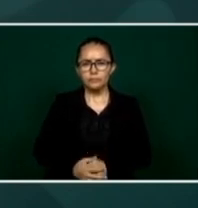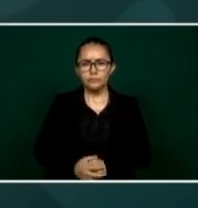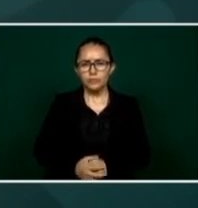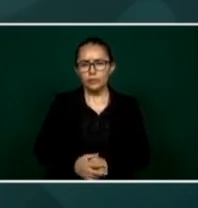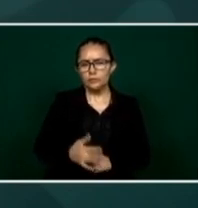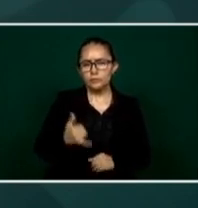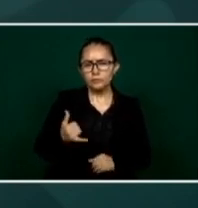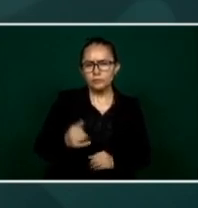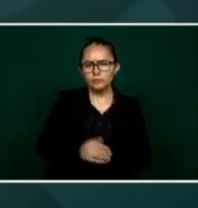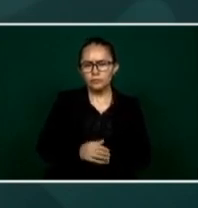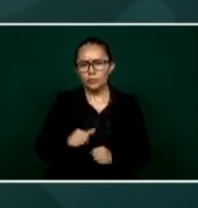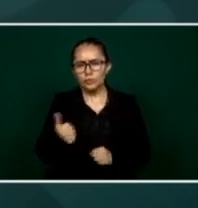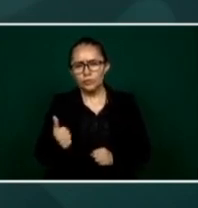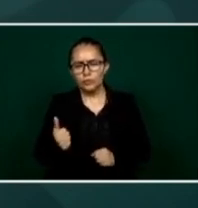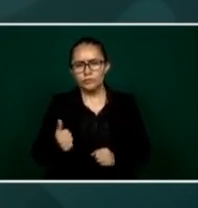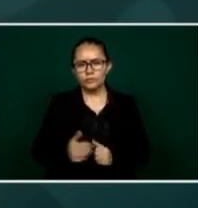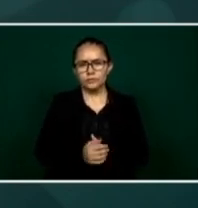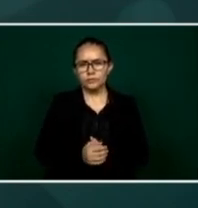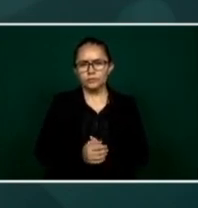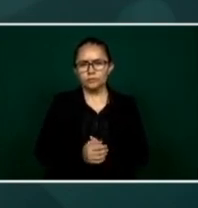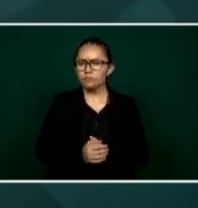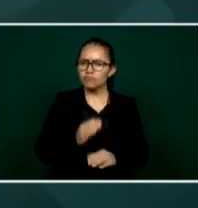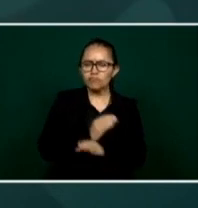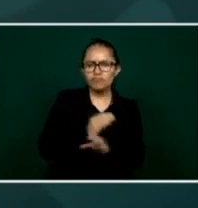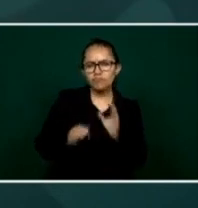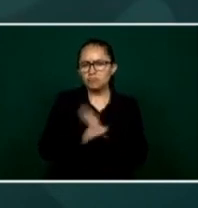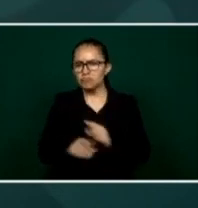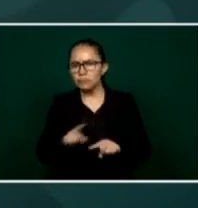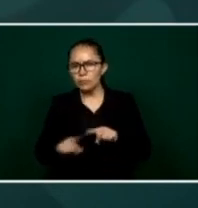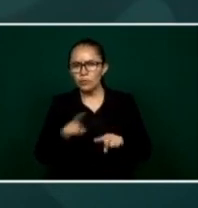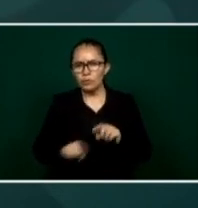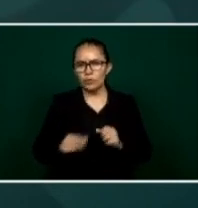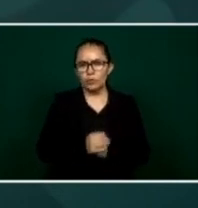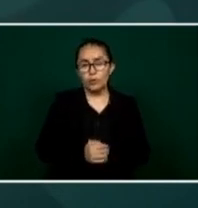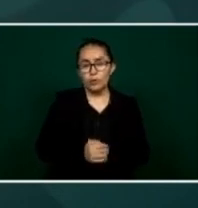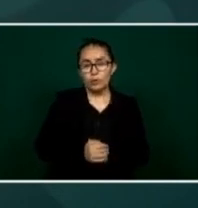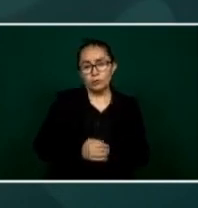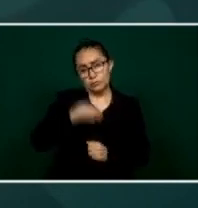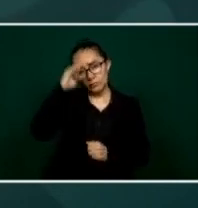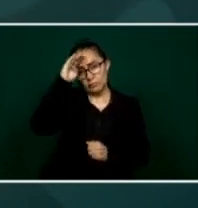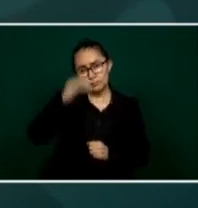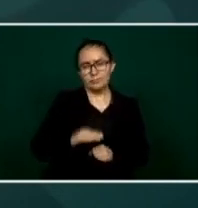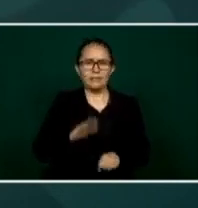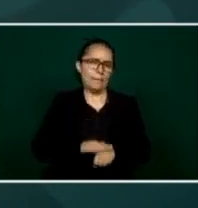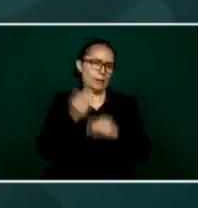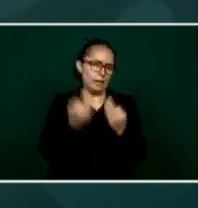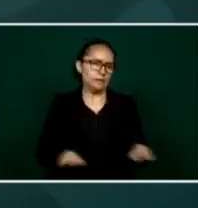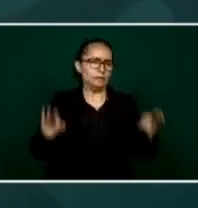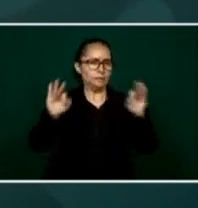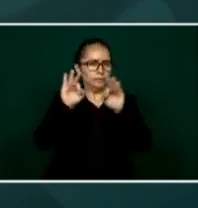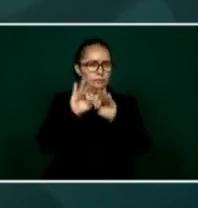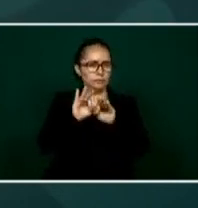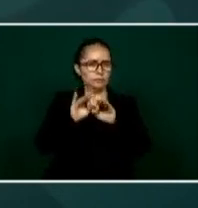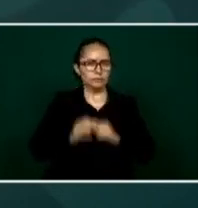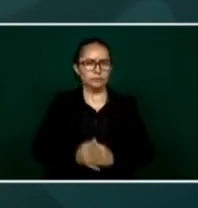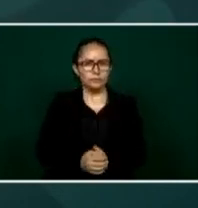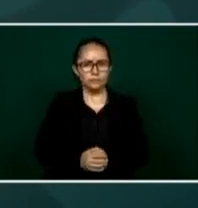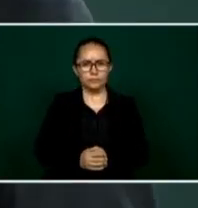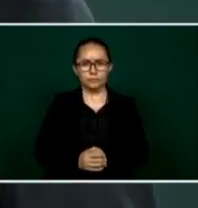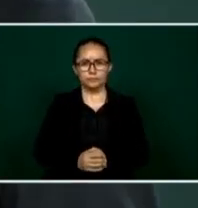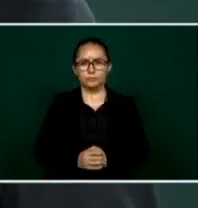Y otras acciones, pero lo que considero más importante,